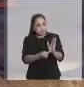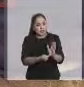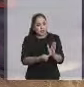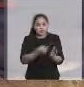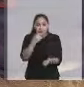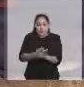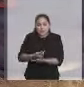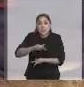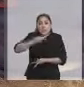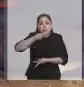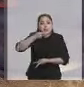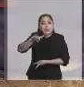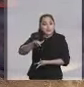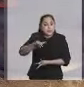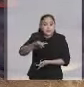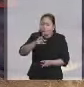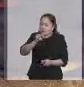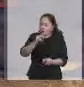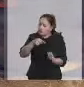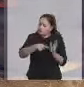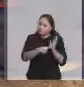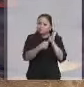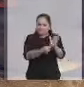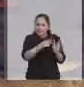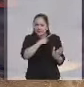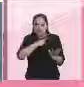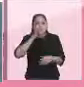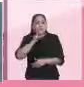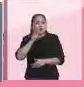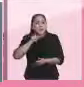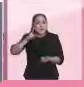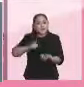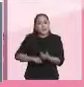Y aquí no es muy difícil, Andrés Manuel. Buscas en el registro